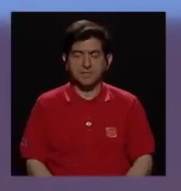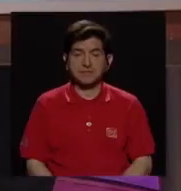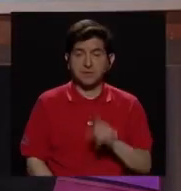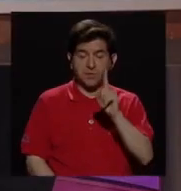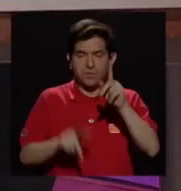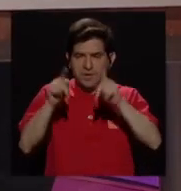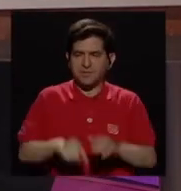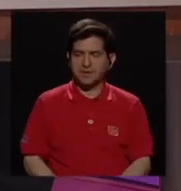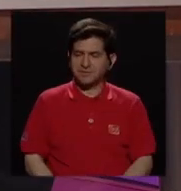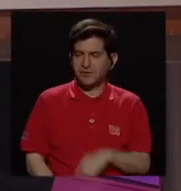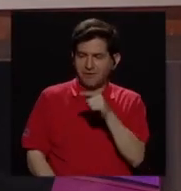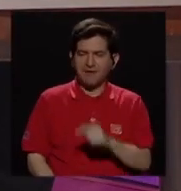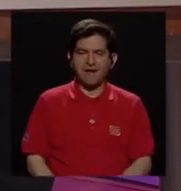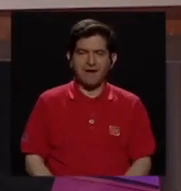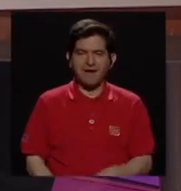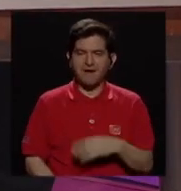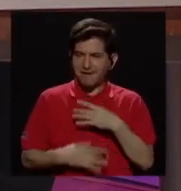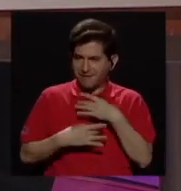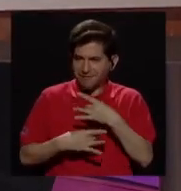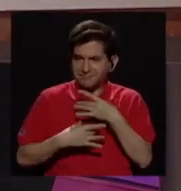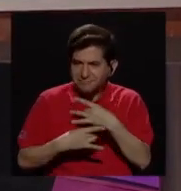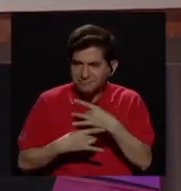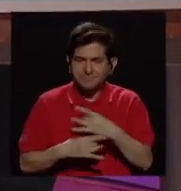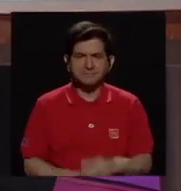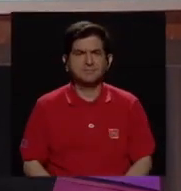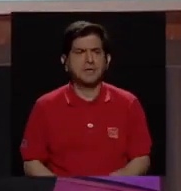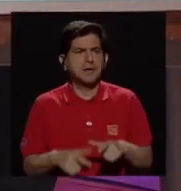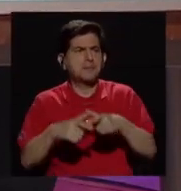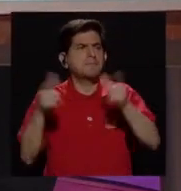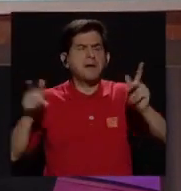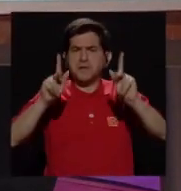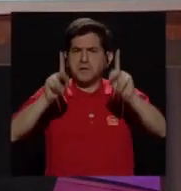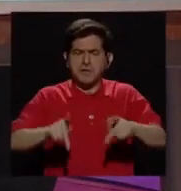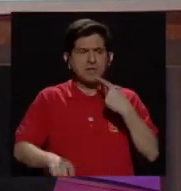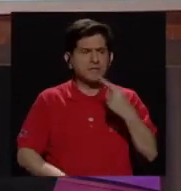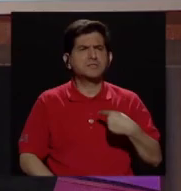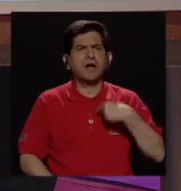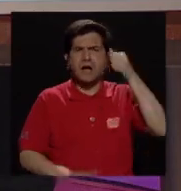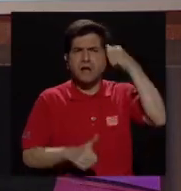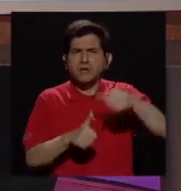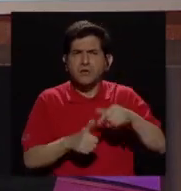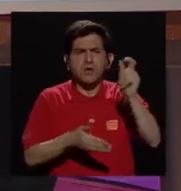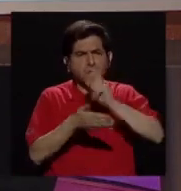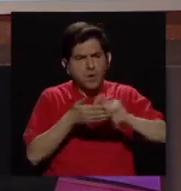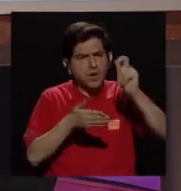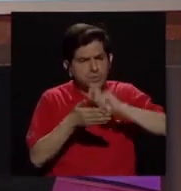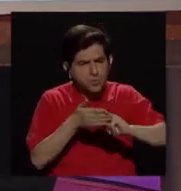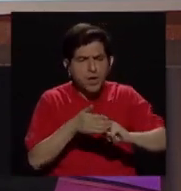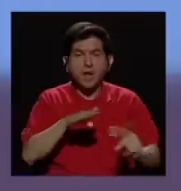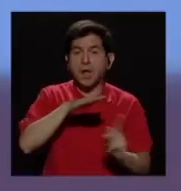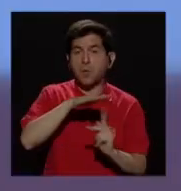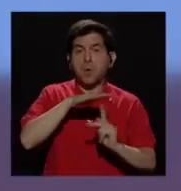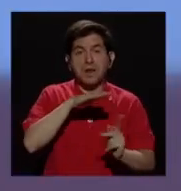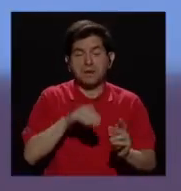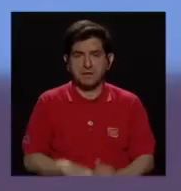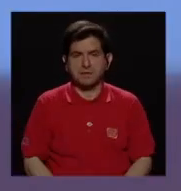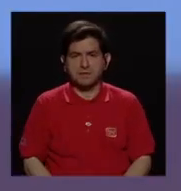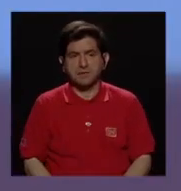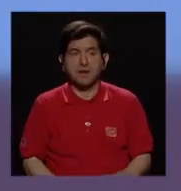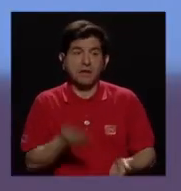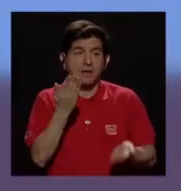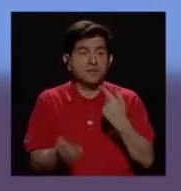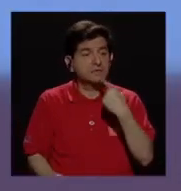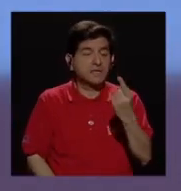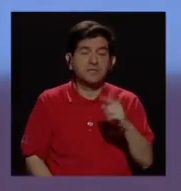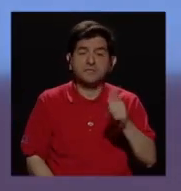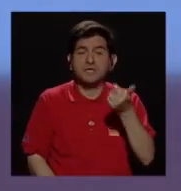te atraía a alguien, ¿verdad? Y la gente a veces, en su mayoría, dice, me acuerdo que fue en la escuela, me acuerdo que fue en el kinder. Bueno, algunos dicen que a los 18